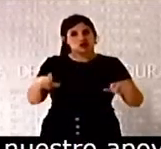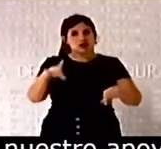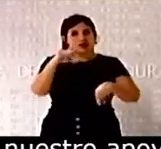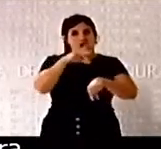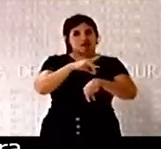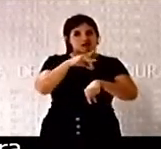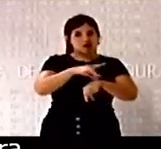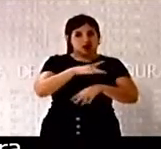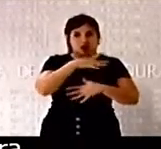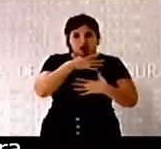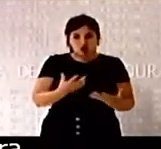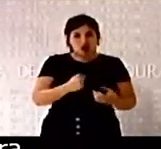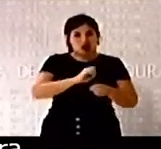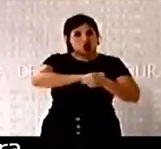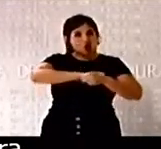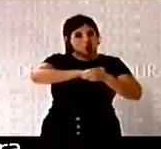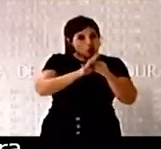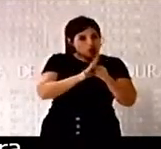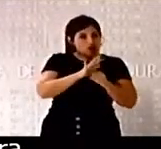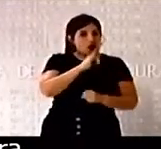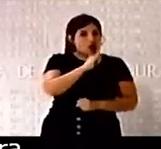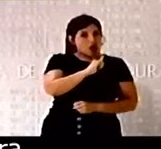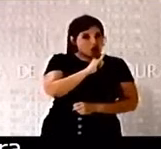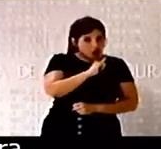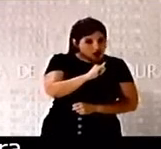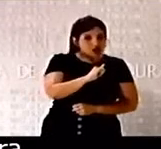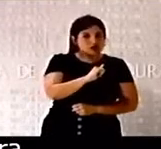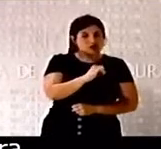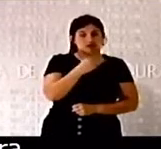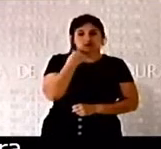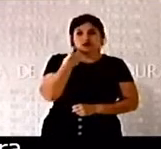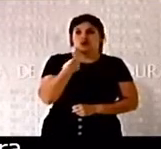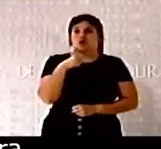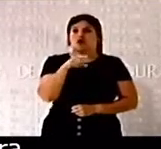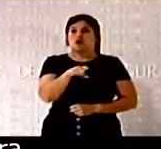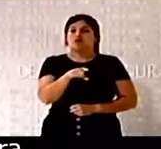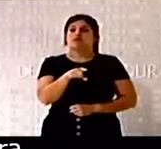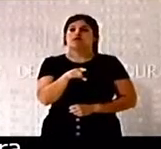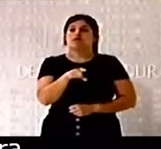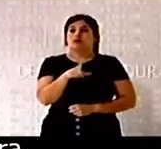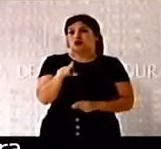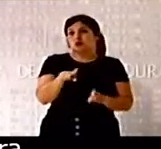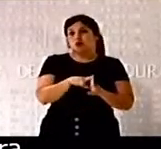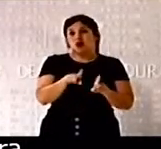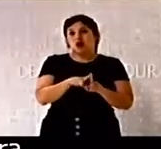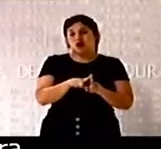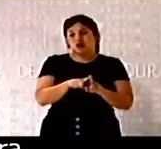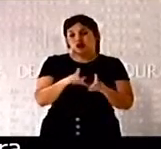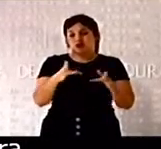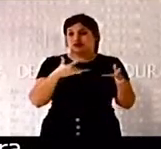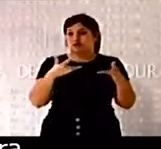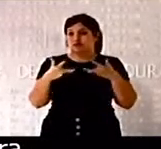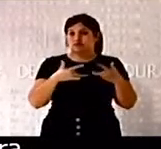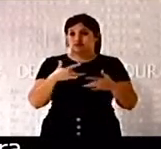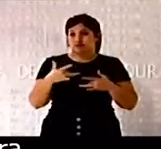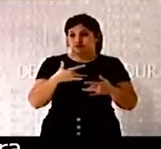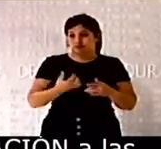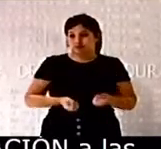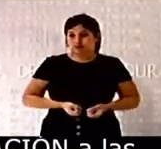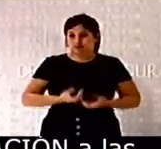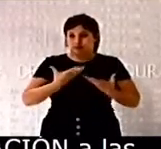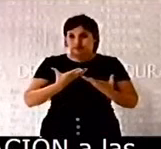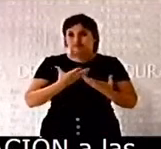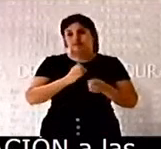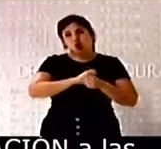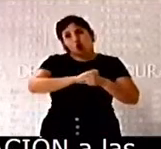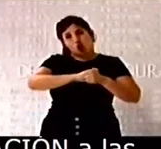que en este momento, por razón de la infección por el coronavirus, hayan desarrollado la enfermedad